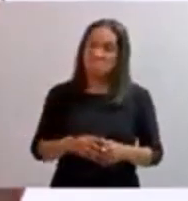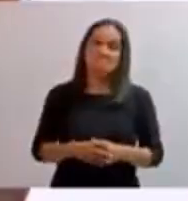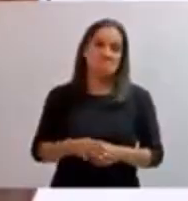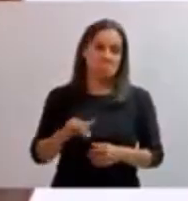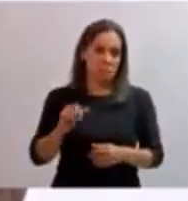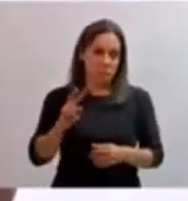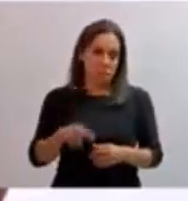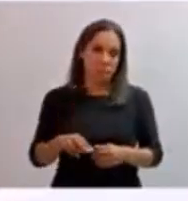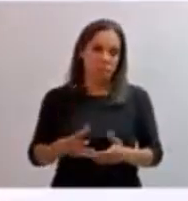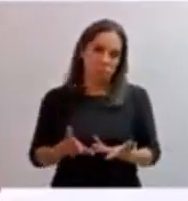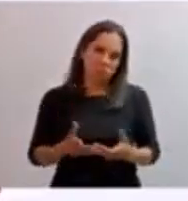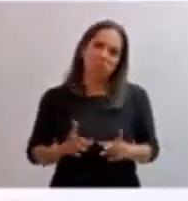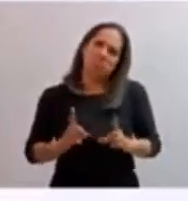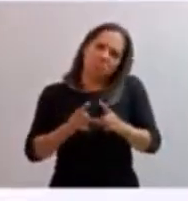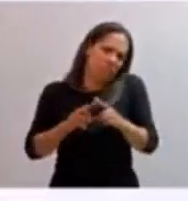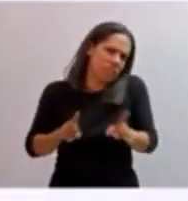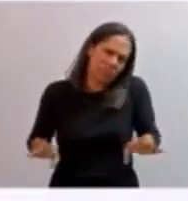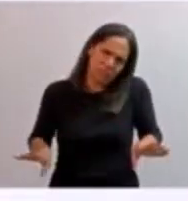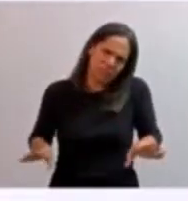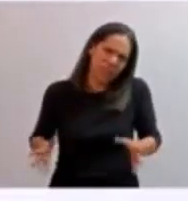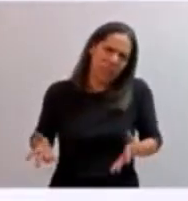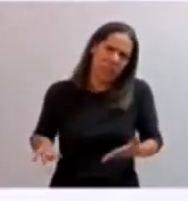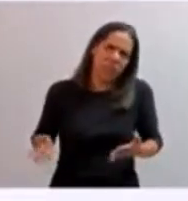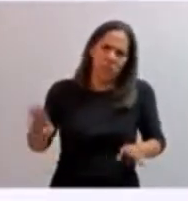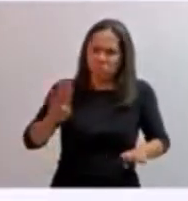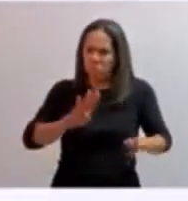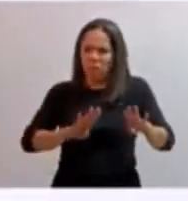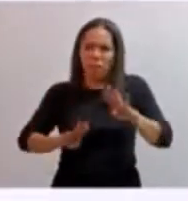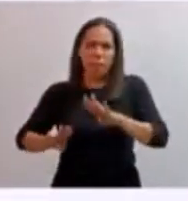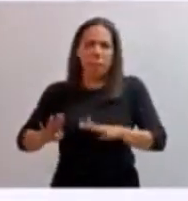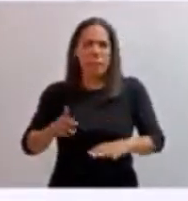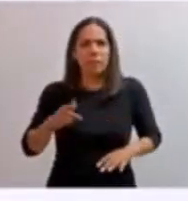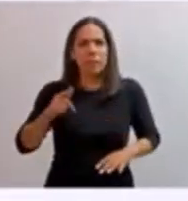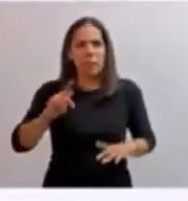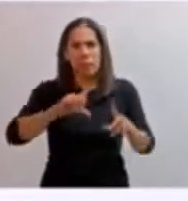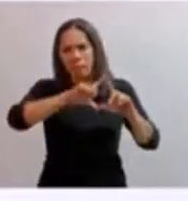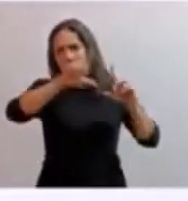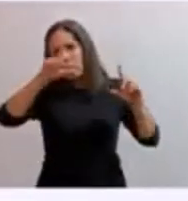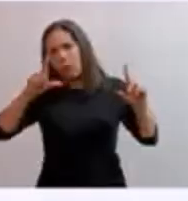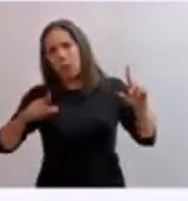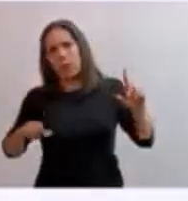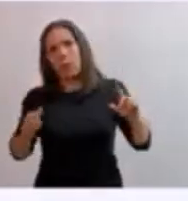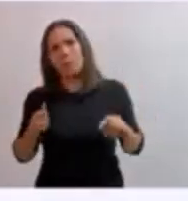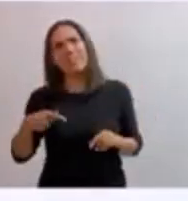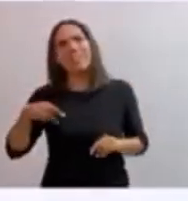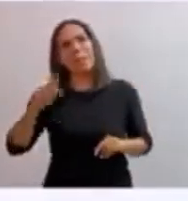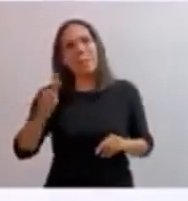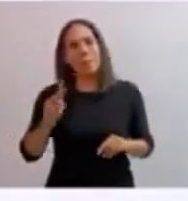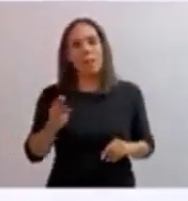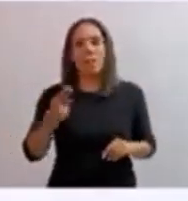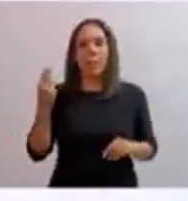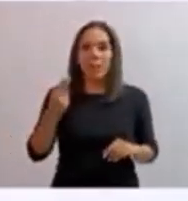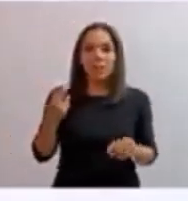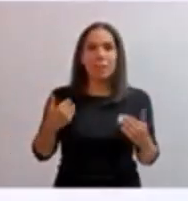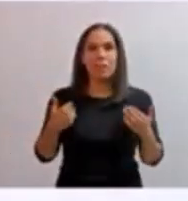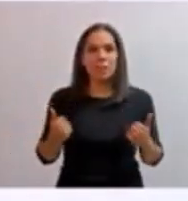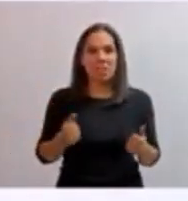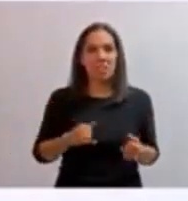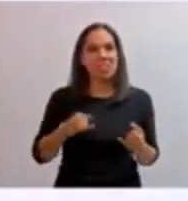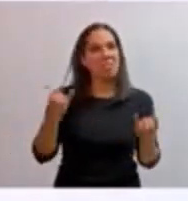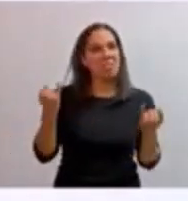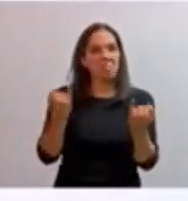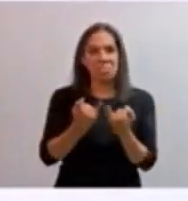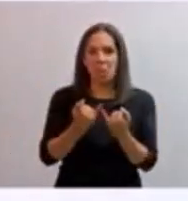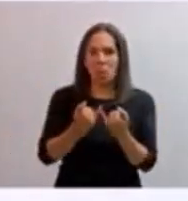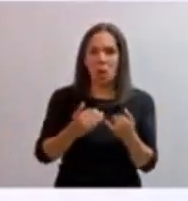es muy heterogéneo a lo largo y ancho del país que esto se dé. Esto es por una parte y va a depender de